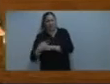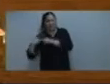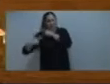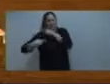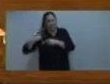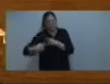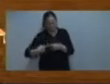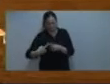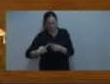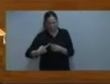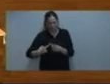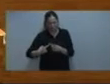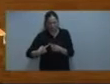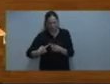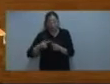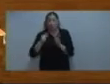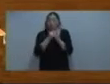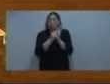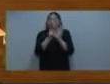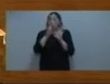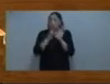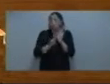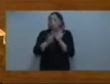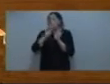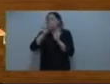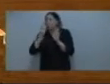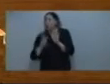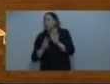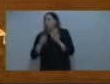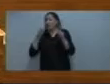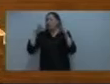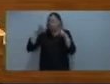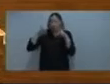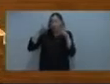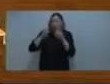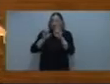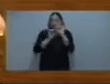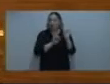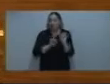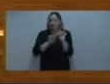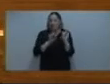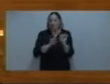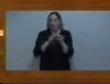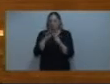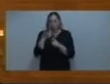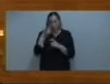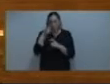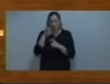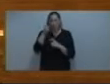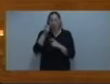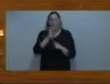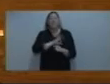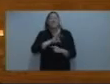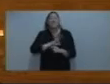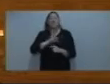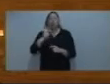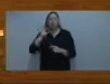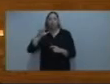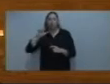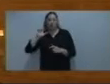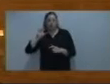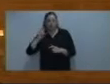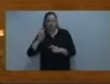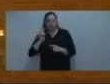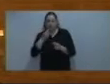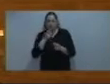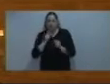Hacen referencia en los puntos segundo y tercero a las recomendaciones de la defensora del pueblo, señora Soledad Becerril, nombrada por